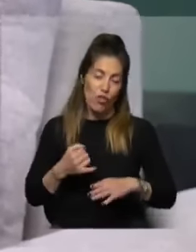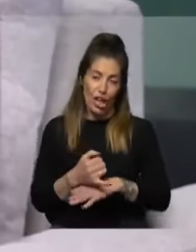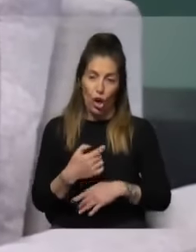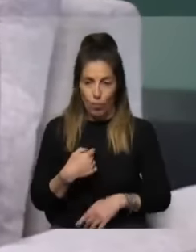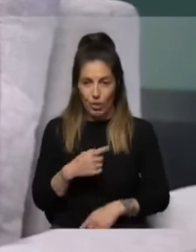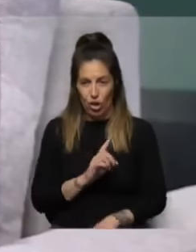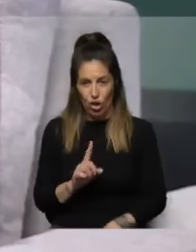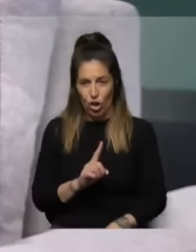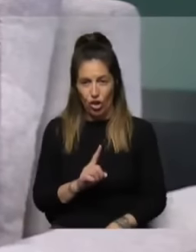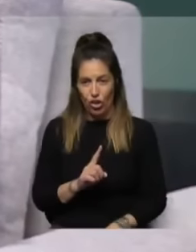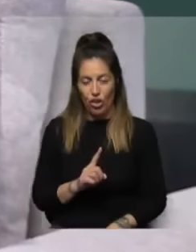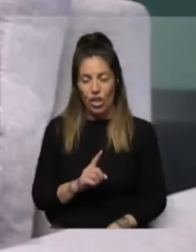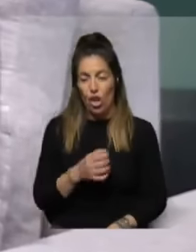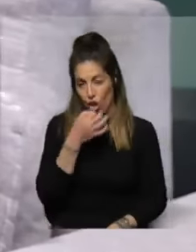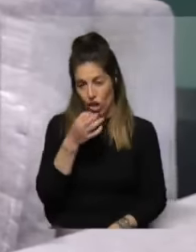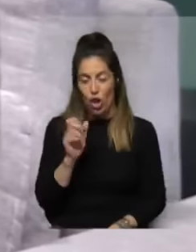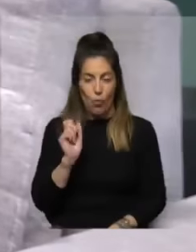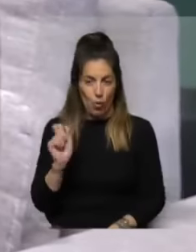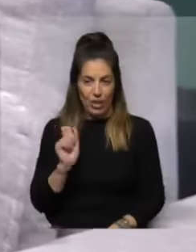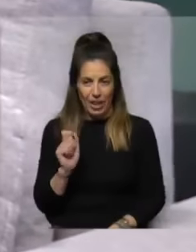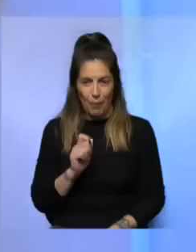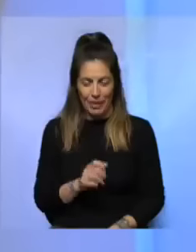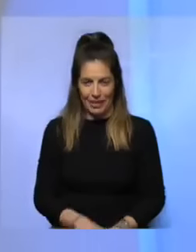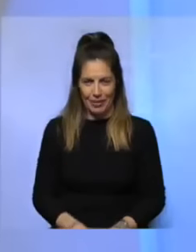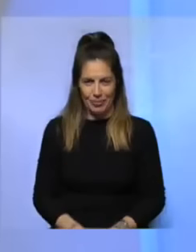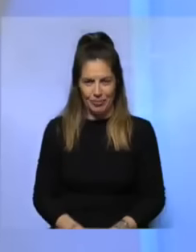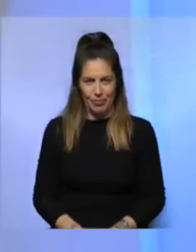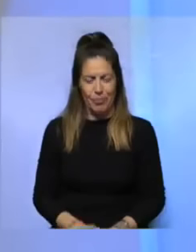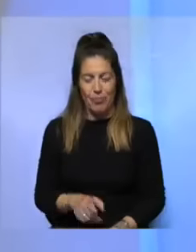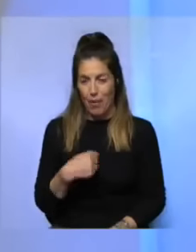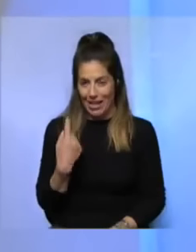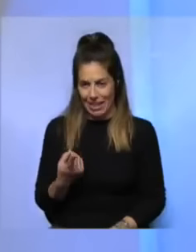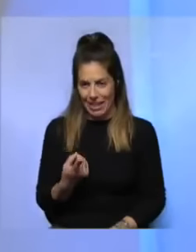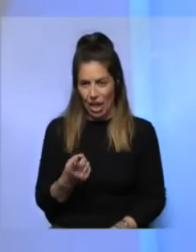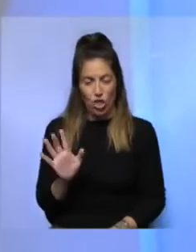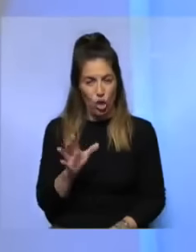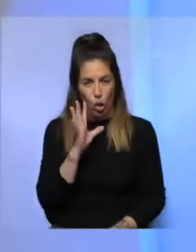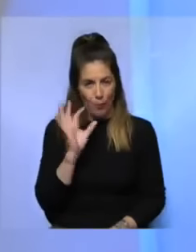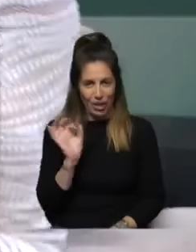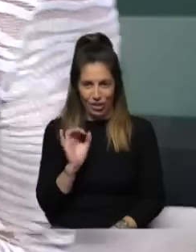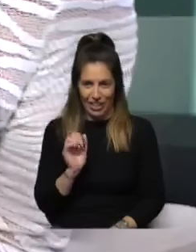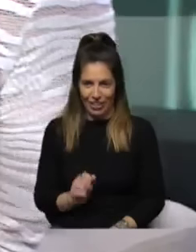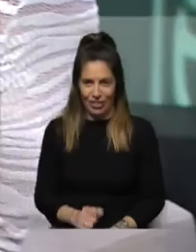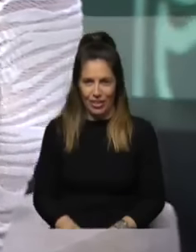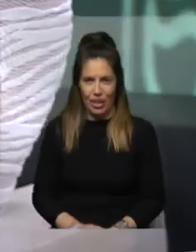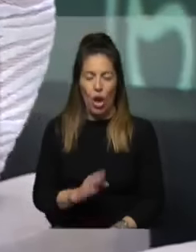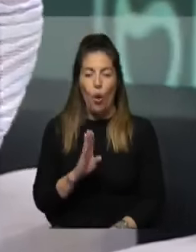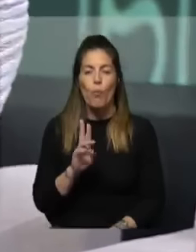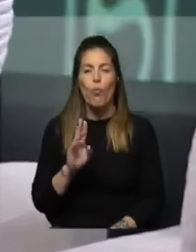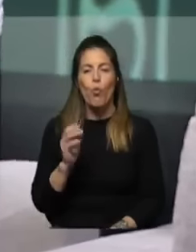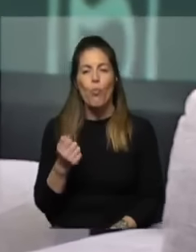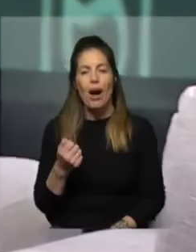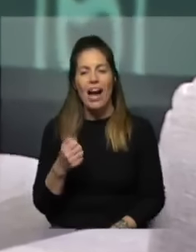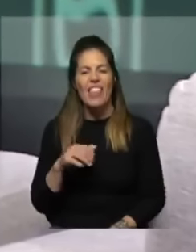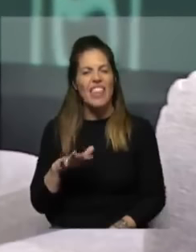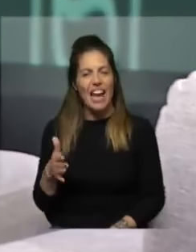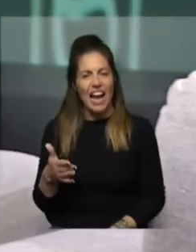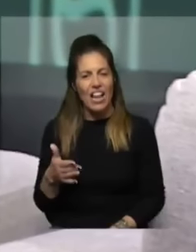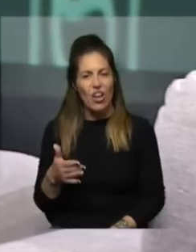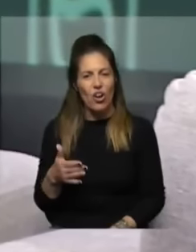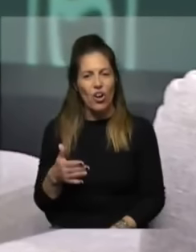quiero asumirlo públicamente, ¿verdad? Te perdonamos, viene mañana. Estás todo perdonado. ¿Tenemos pupa de algo? Capaz que Ángeles nos